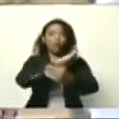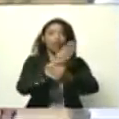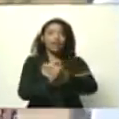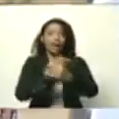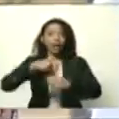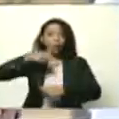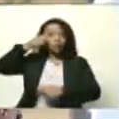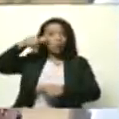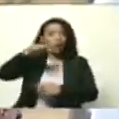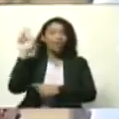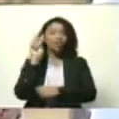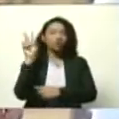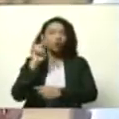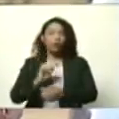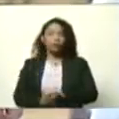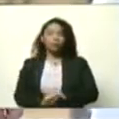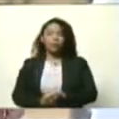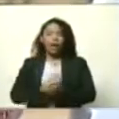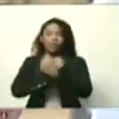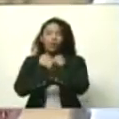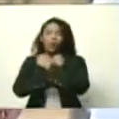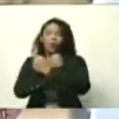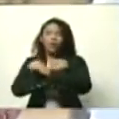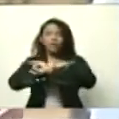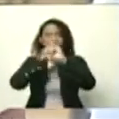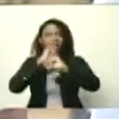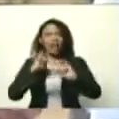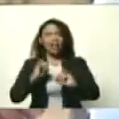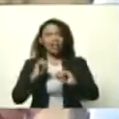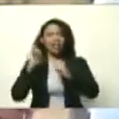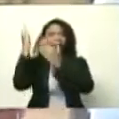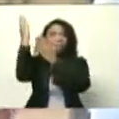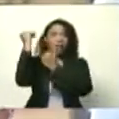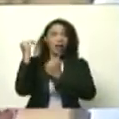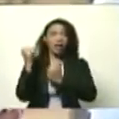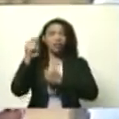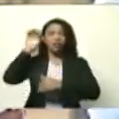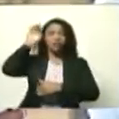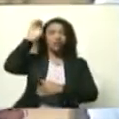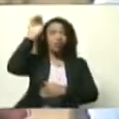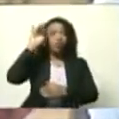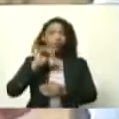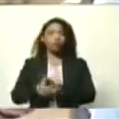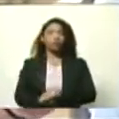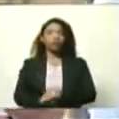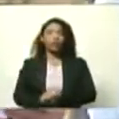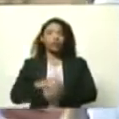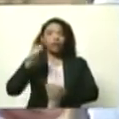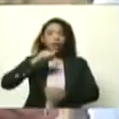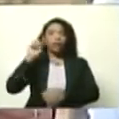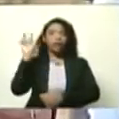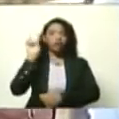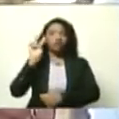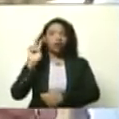pueblo venezolano, su amor por la felicidad, por la esperanza, por el futuro de